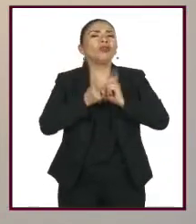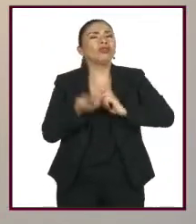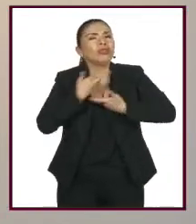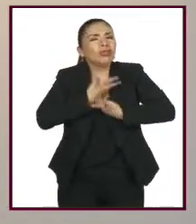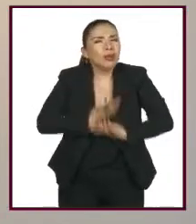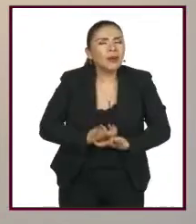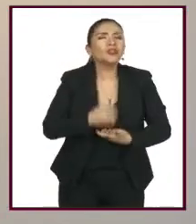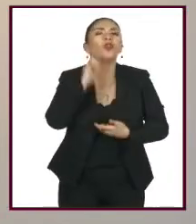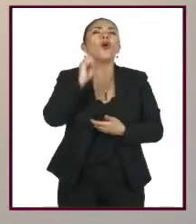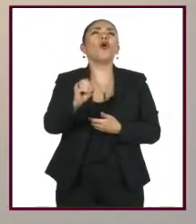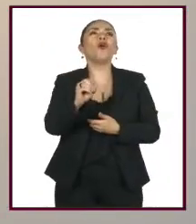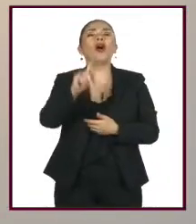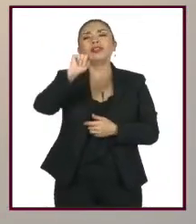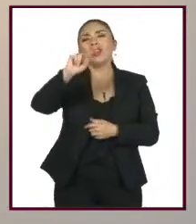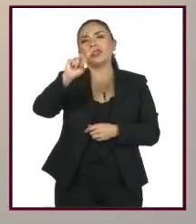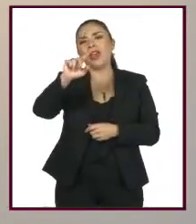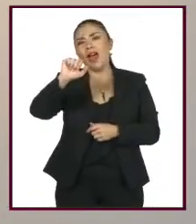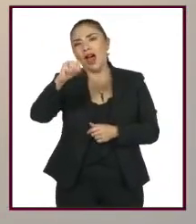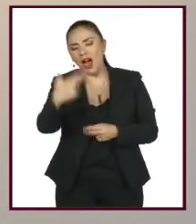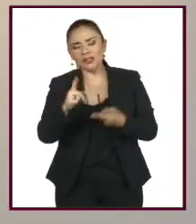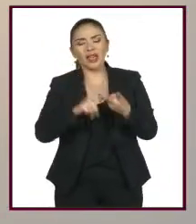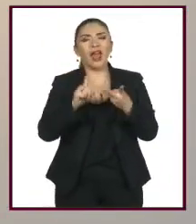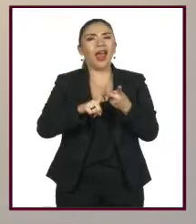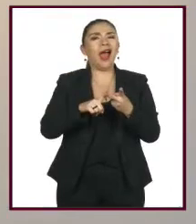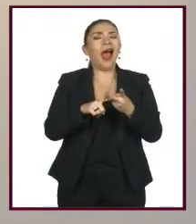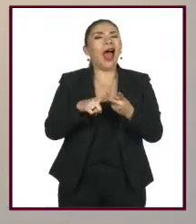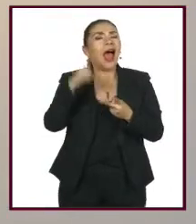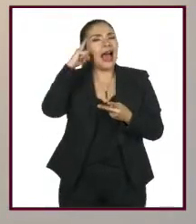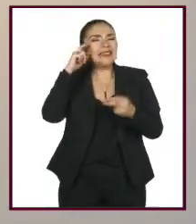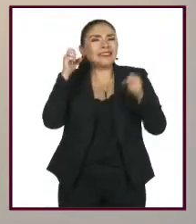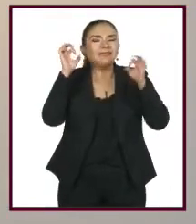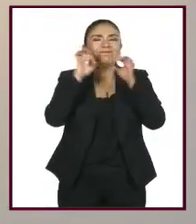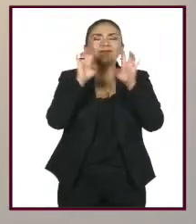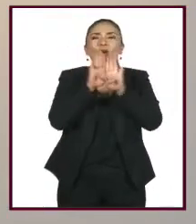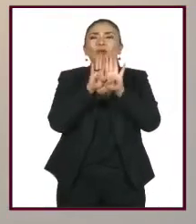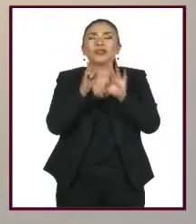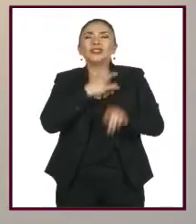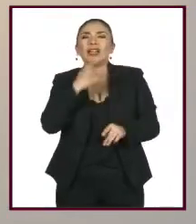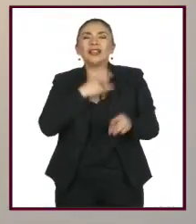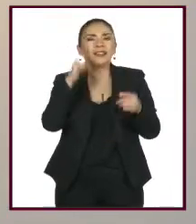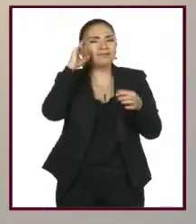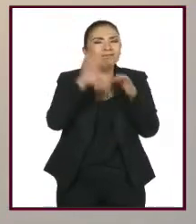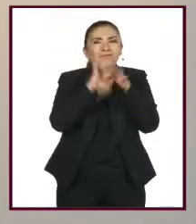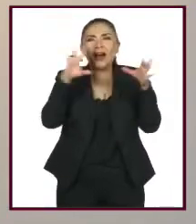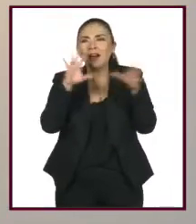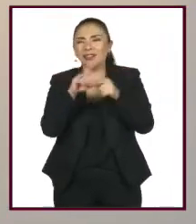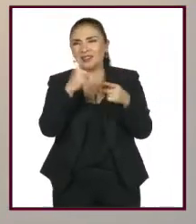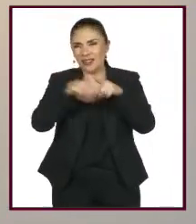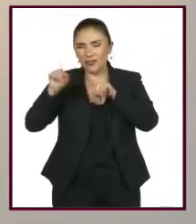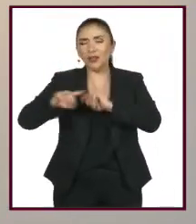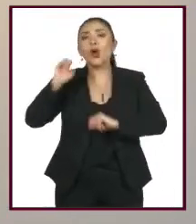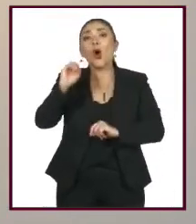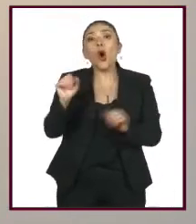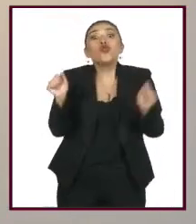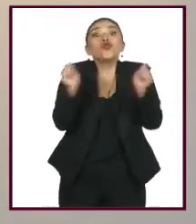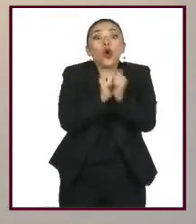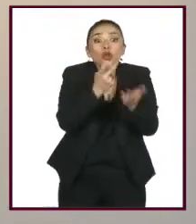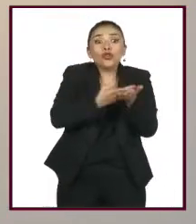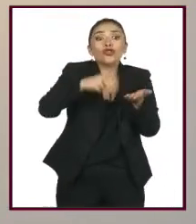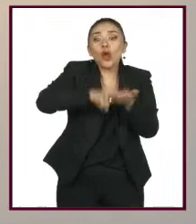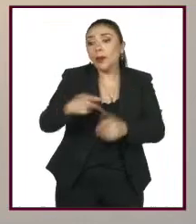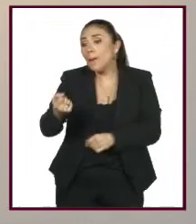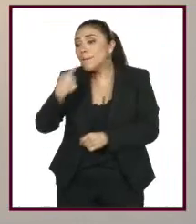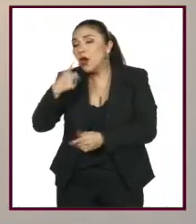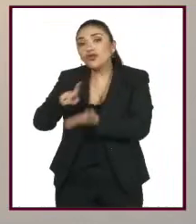atención y hiperactividad, un trastorno de ansiedad, y a la par de un trastorno por consumo de alguna sustancia o de algún otro